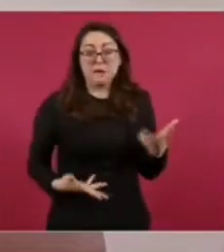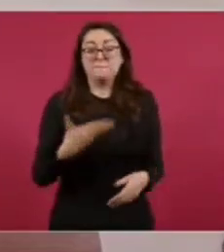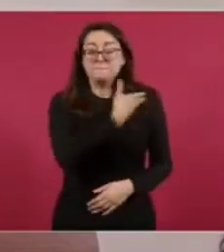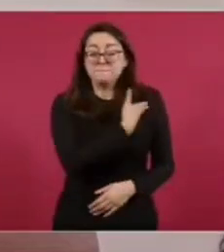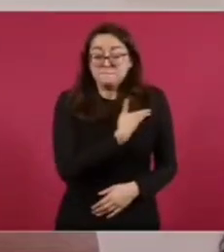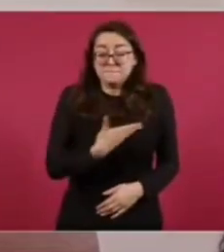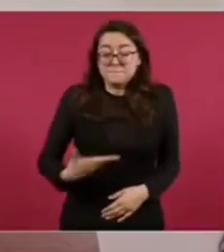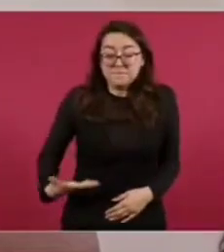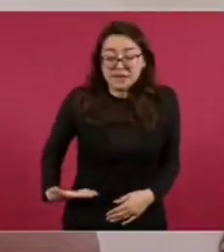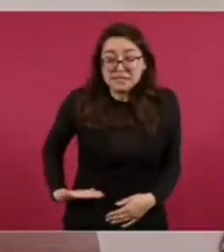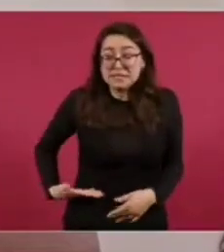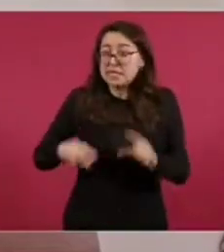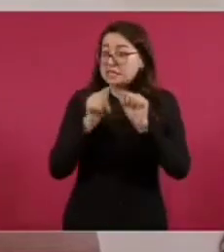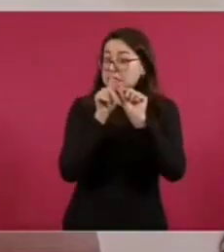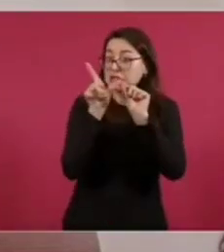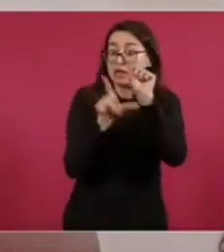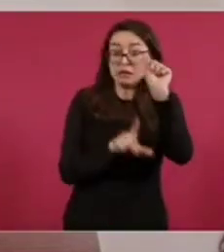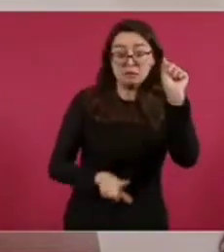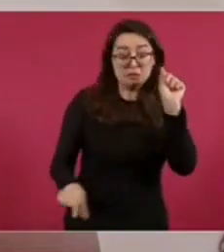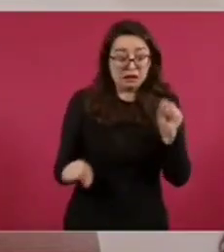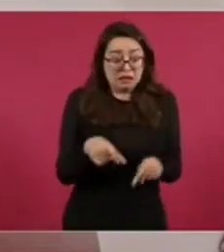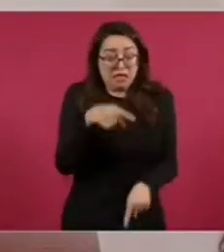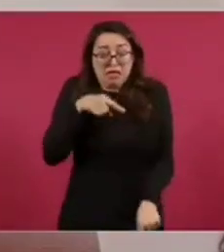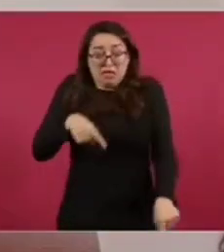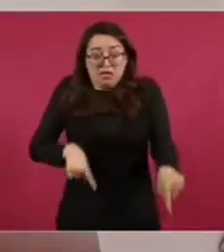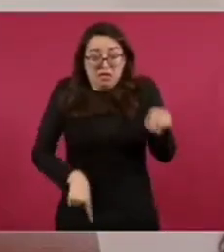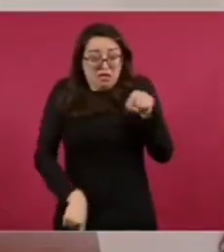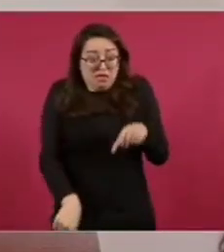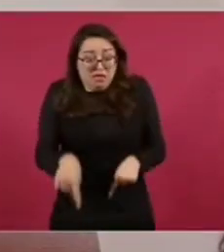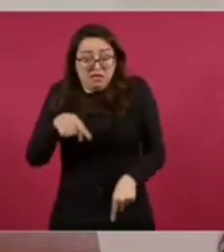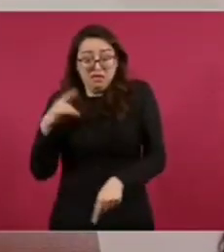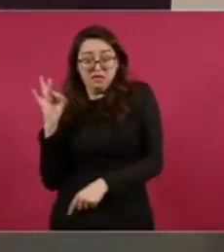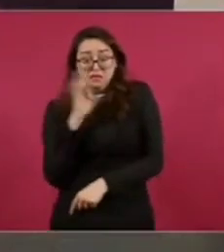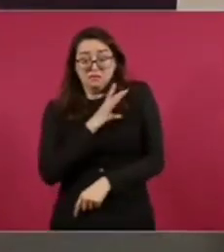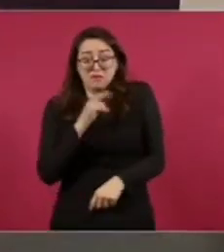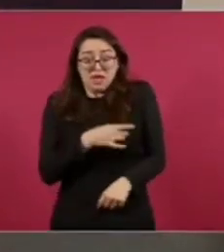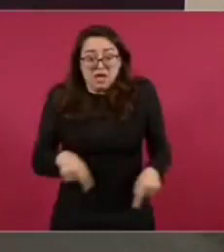en el banquillo de los acusados por ustedes